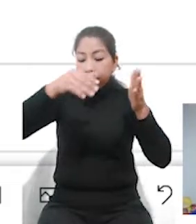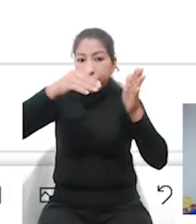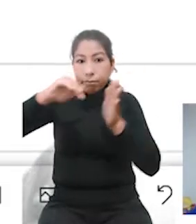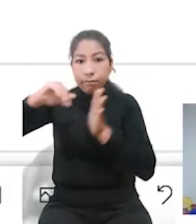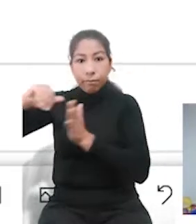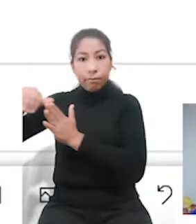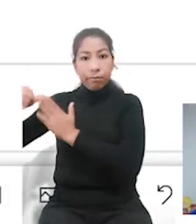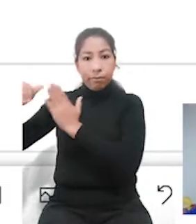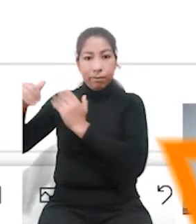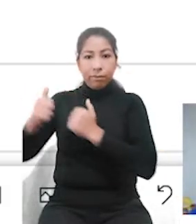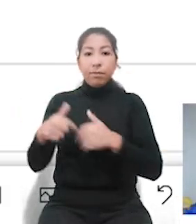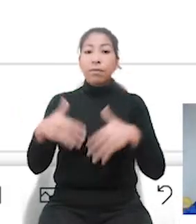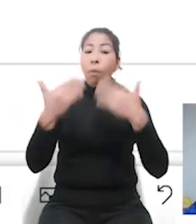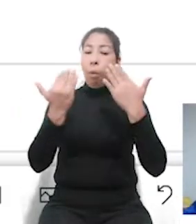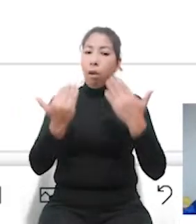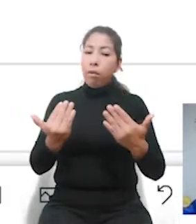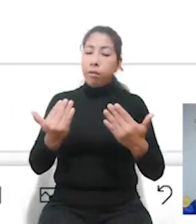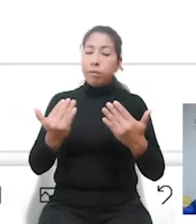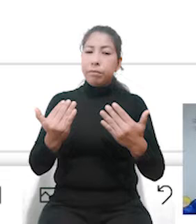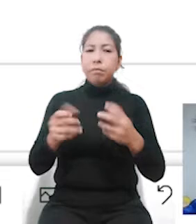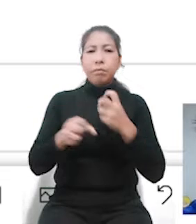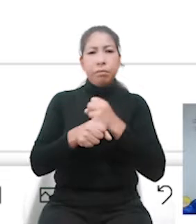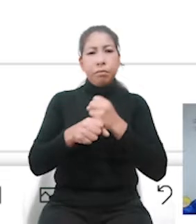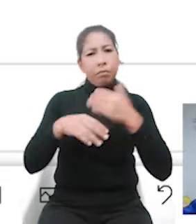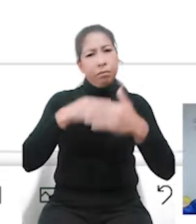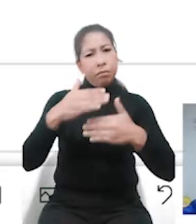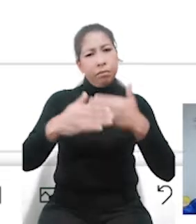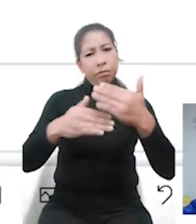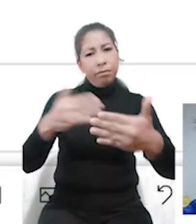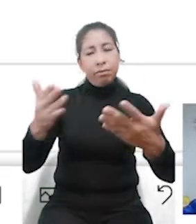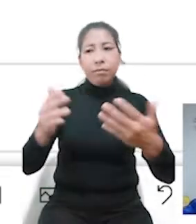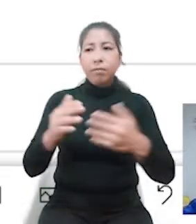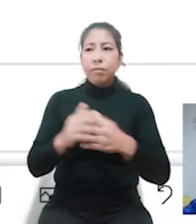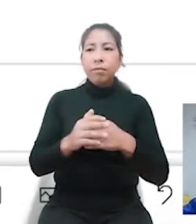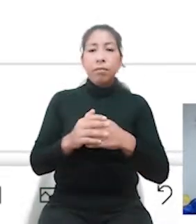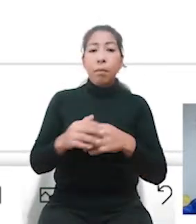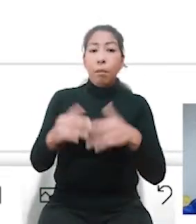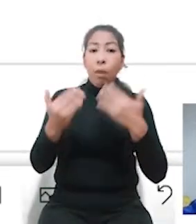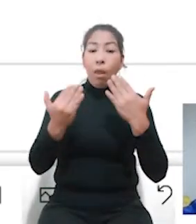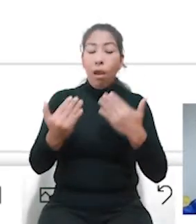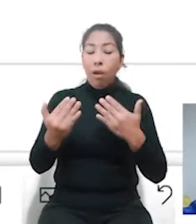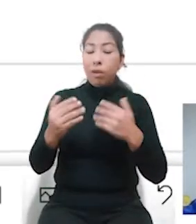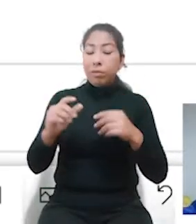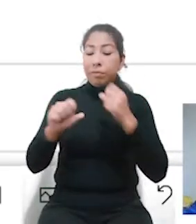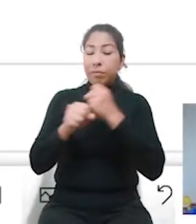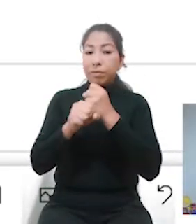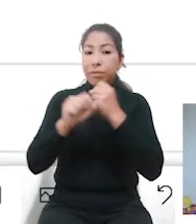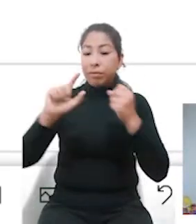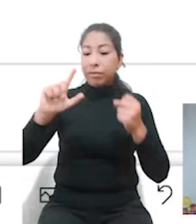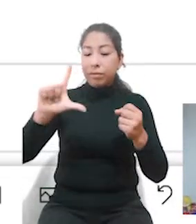su notación exponencial. Ahora despejamos, puesto que el siguiente logaritmo a eliminar es el logaritmo en